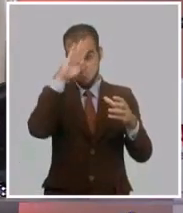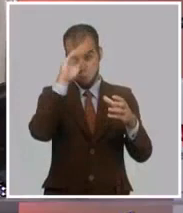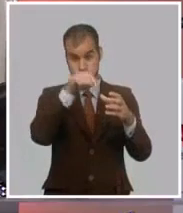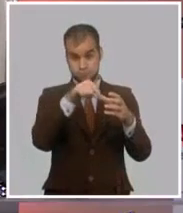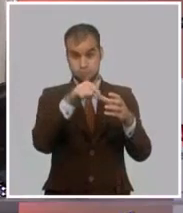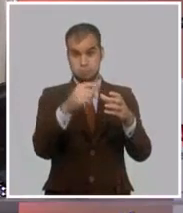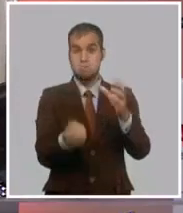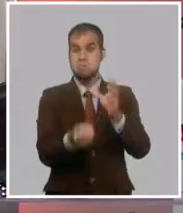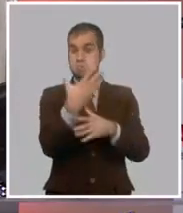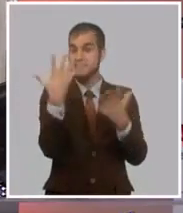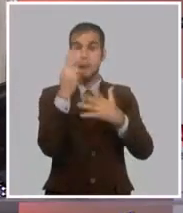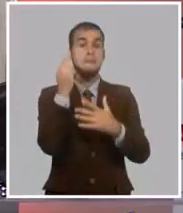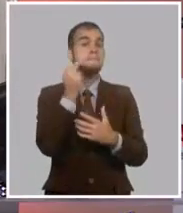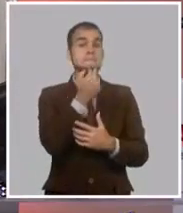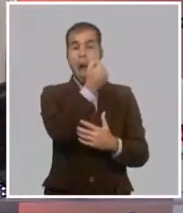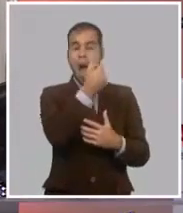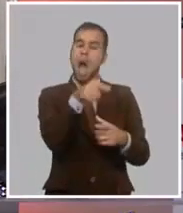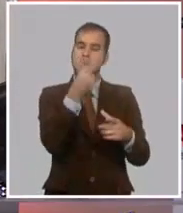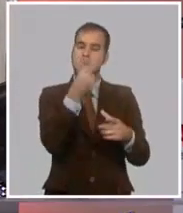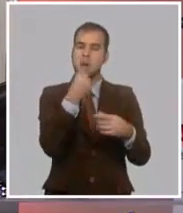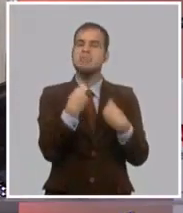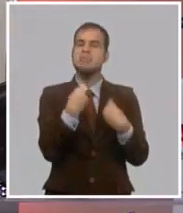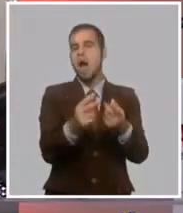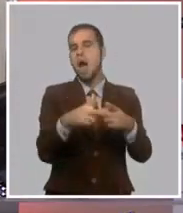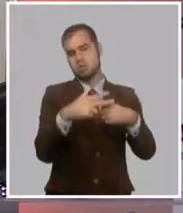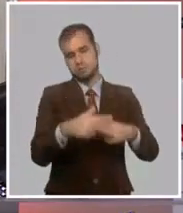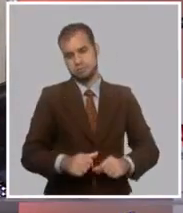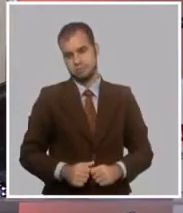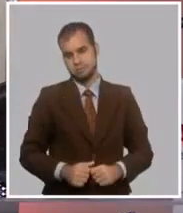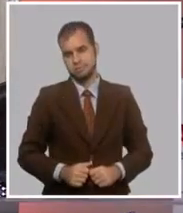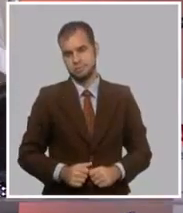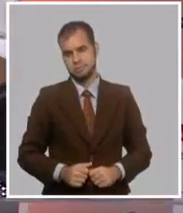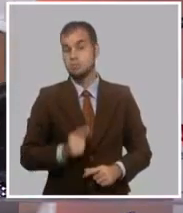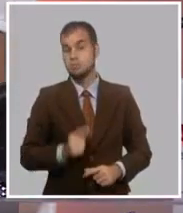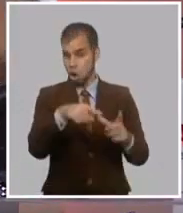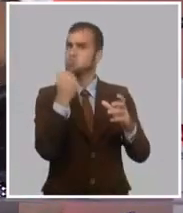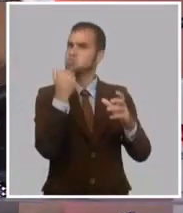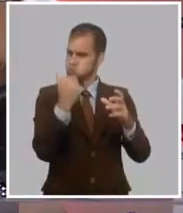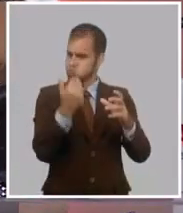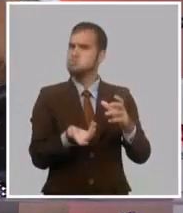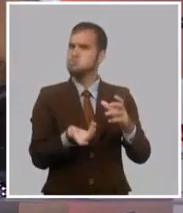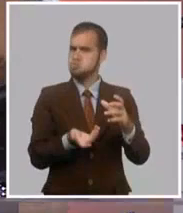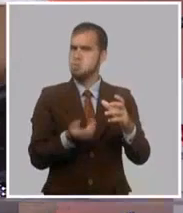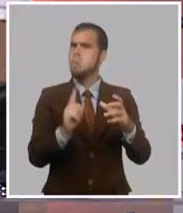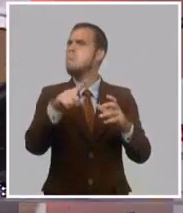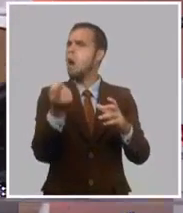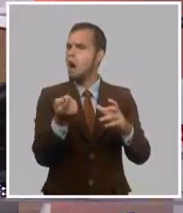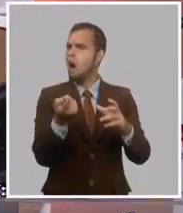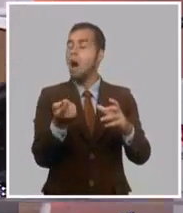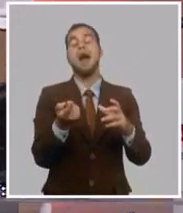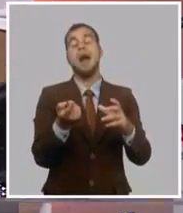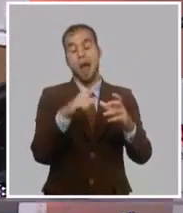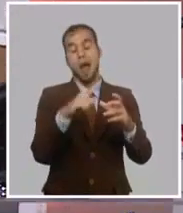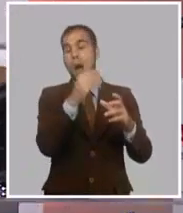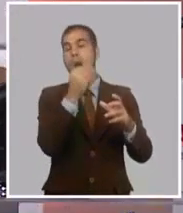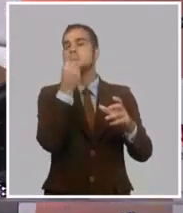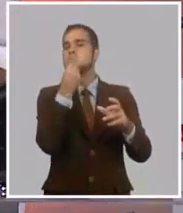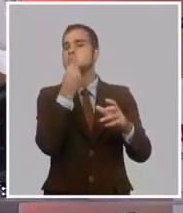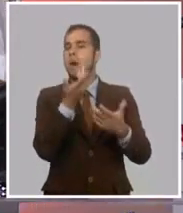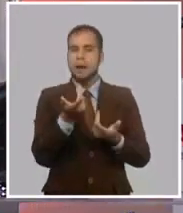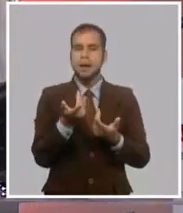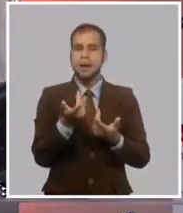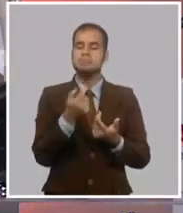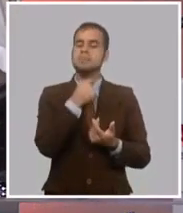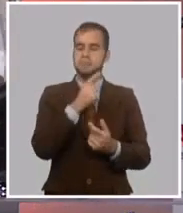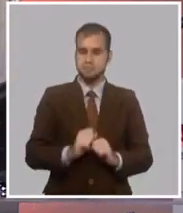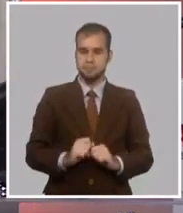que Martí buscó y que fue útil. ¿Por qué? Porque de alguna manera daba una posibilidad de que cada